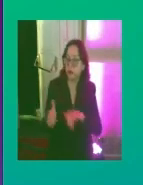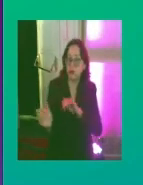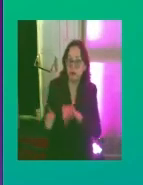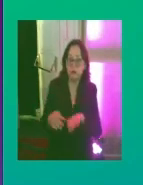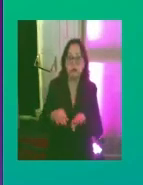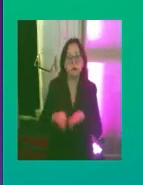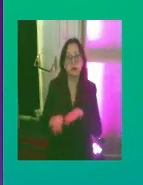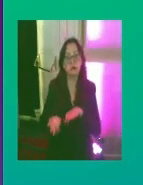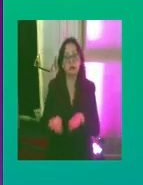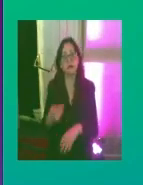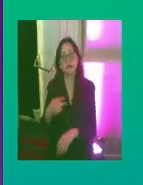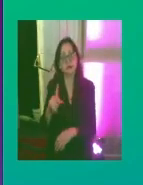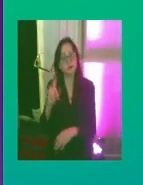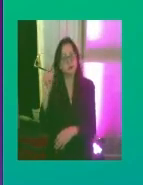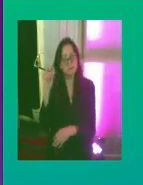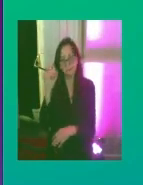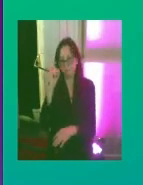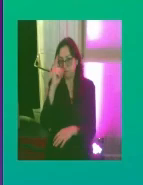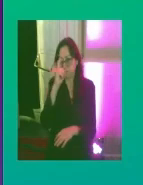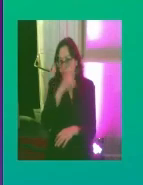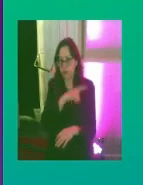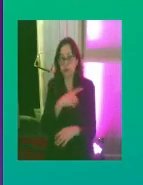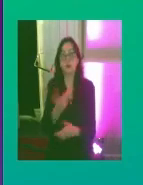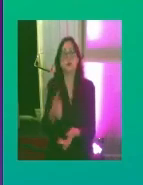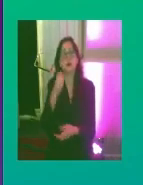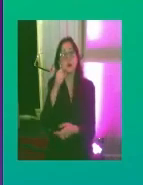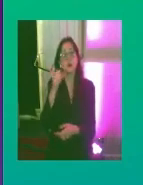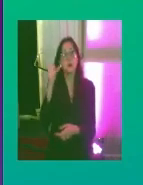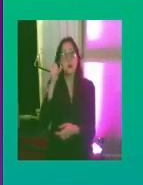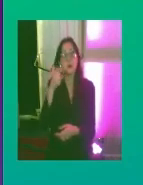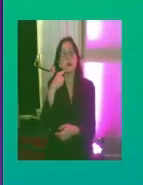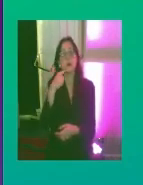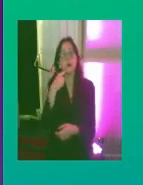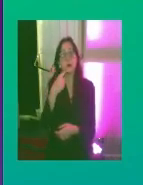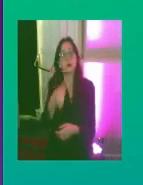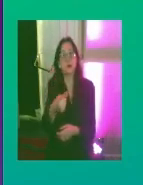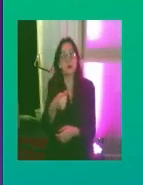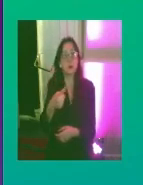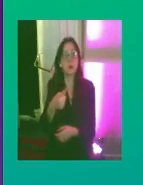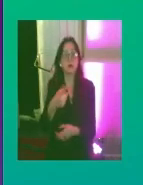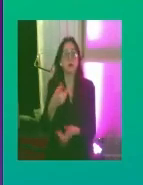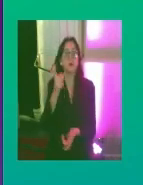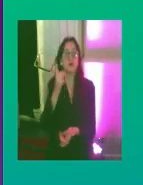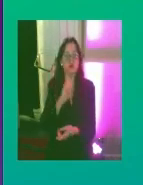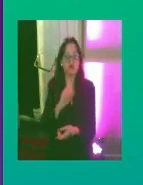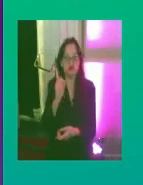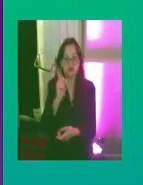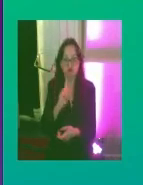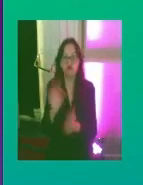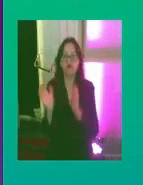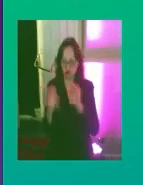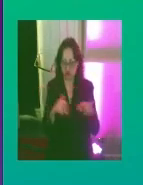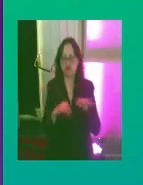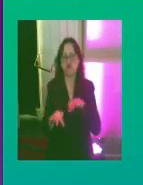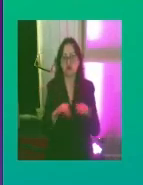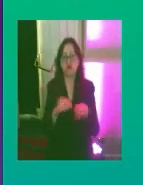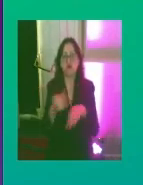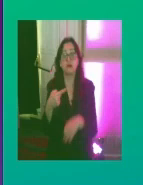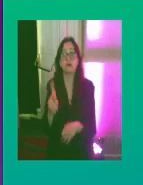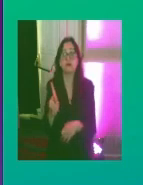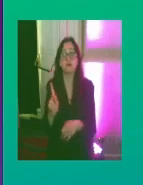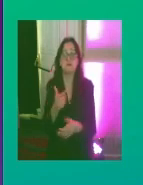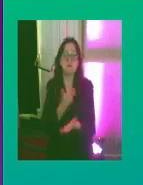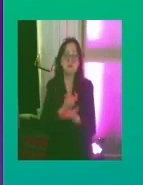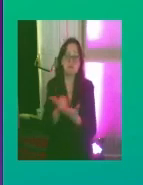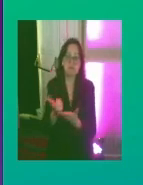precariedad. Comentábamos ayer, ¿no?, cómo las mujeres volvimos al mercado laboral en trabajos mal pagos, en trabajos sin derechos, en